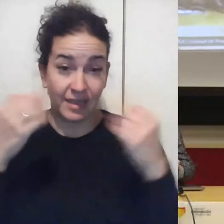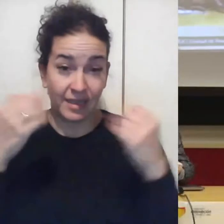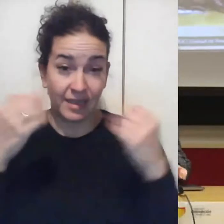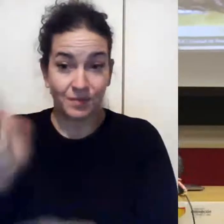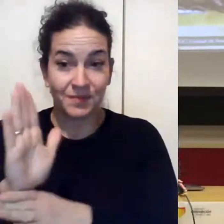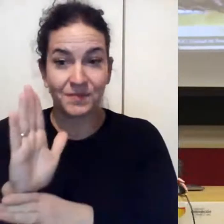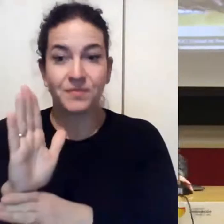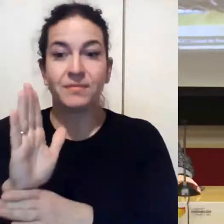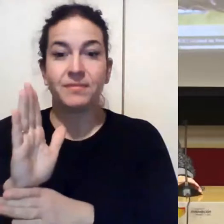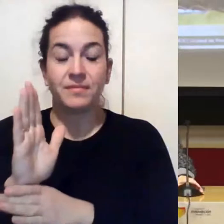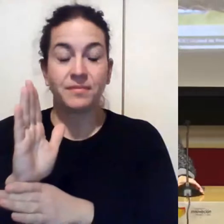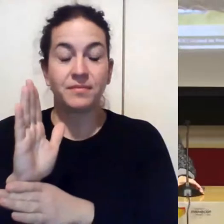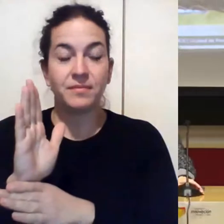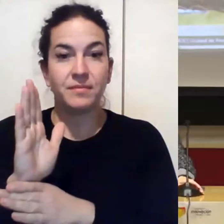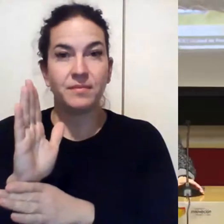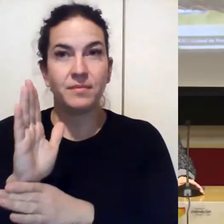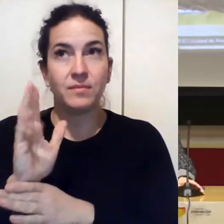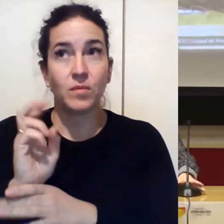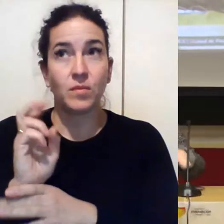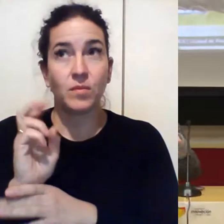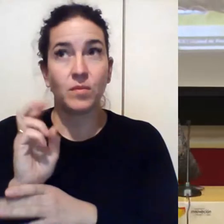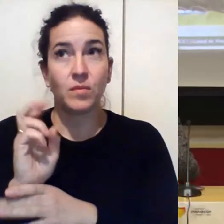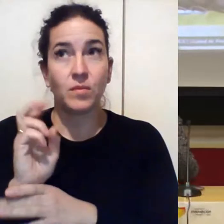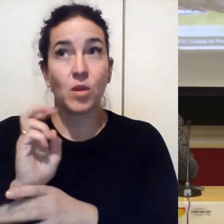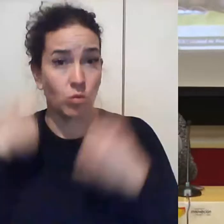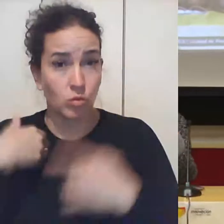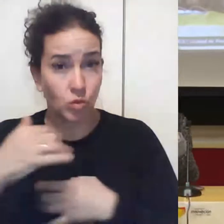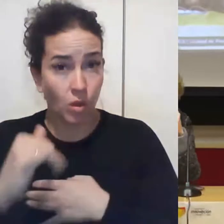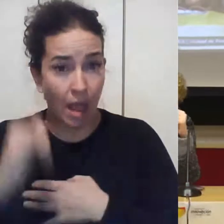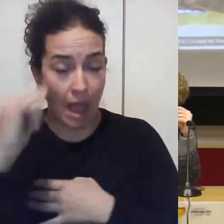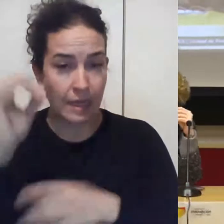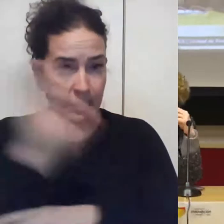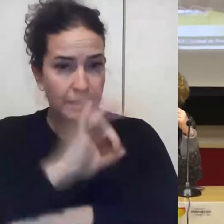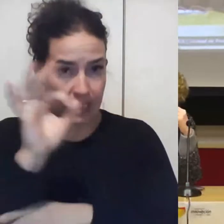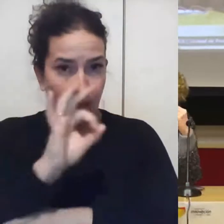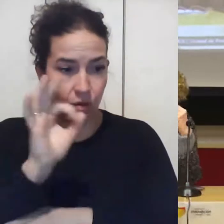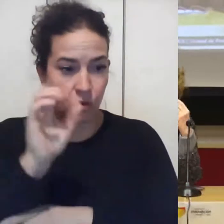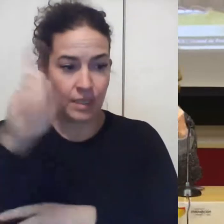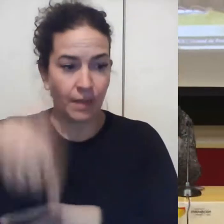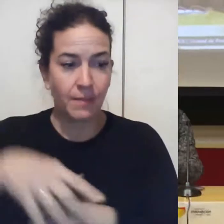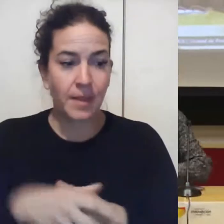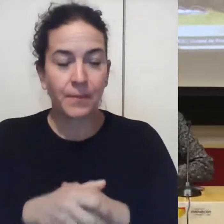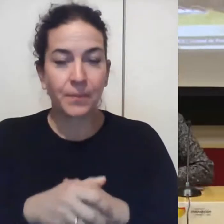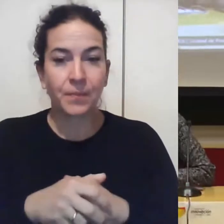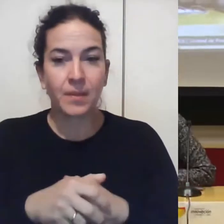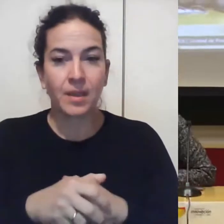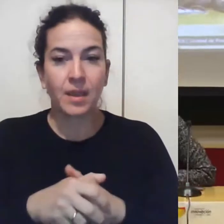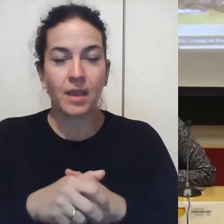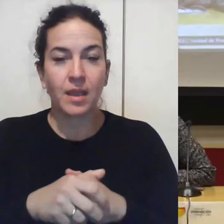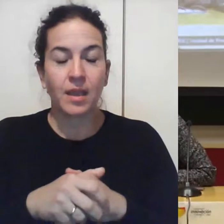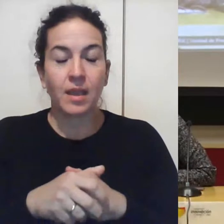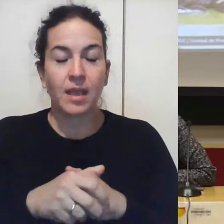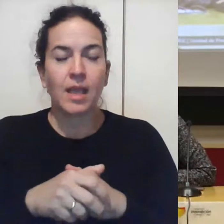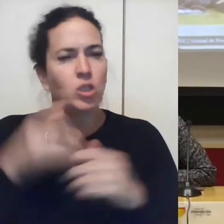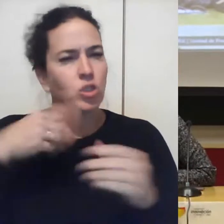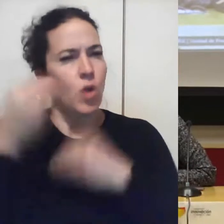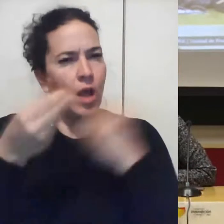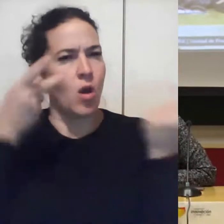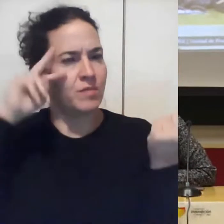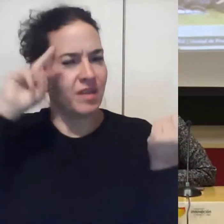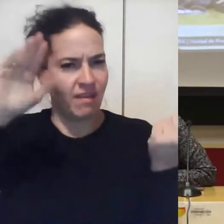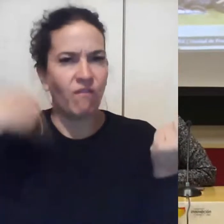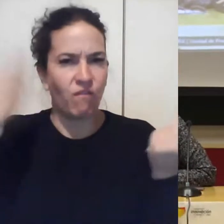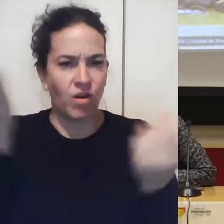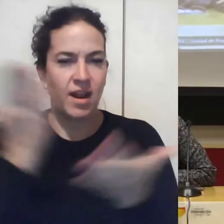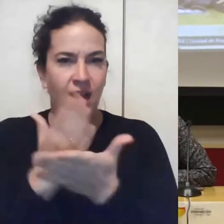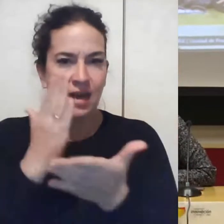aula, que con otros alumnos que tengo de grado, sí hago alguna experiencia fuera. Y de primero y